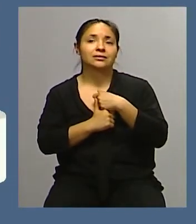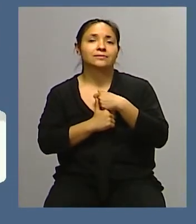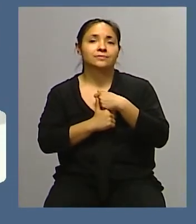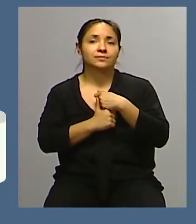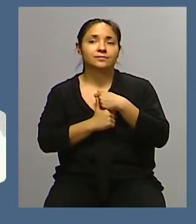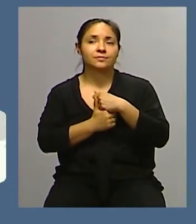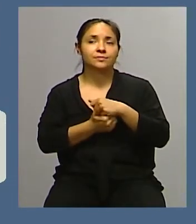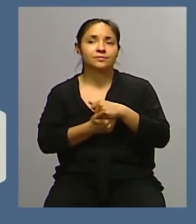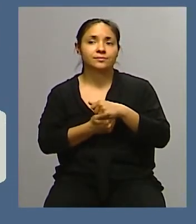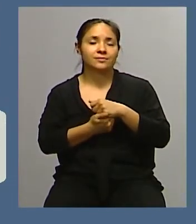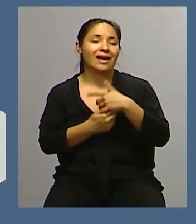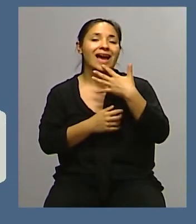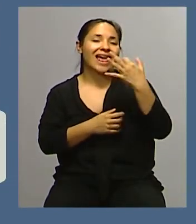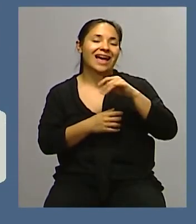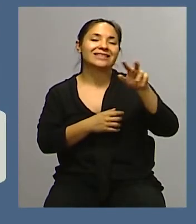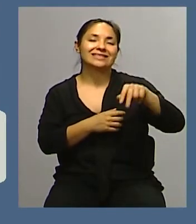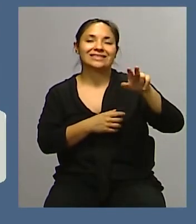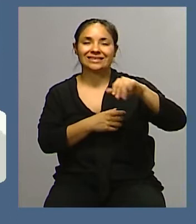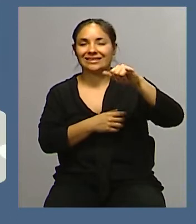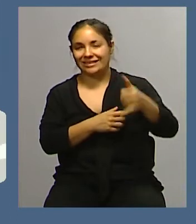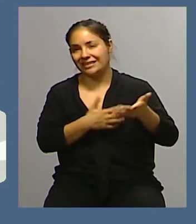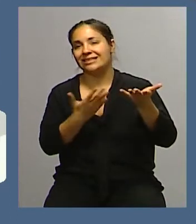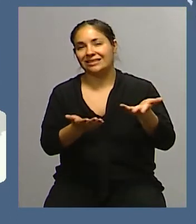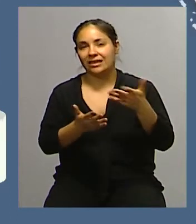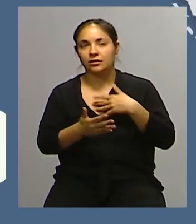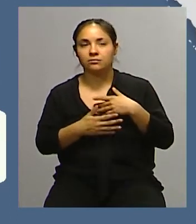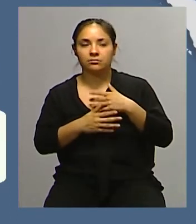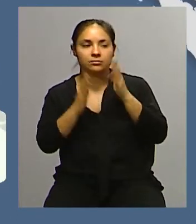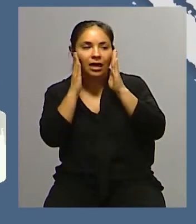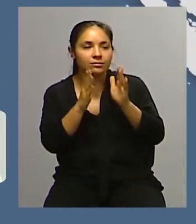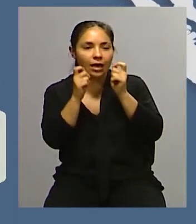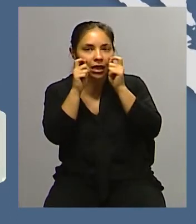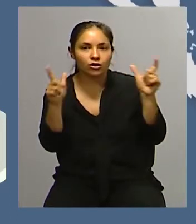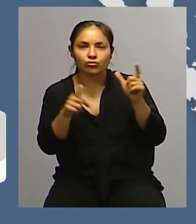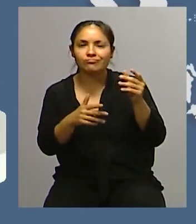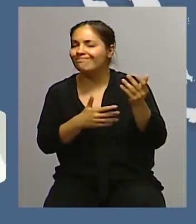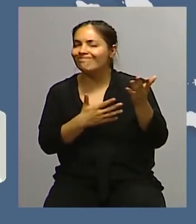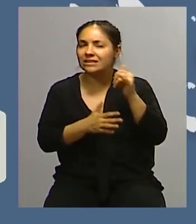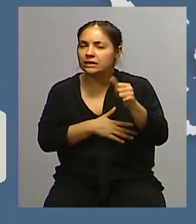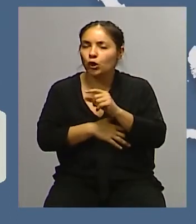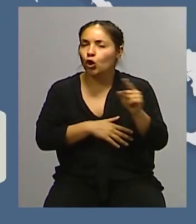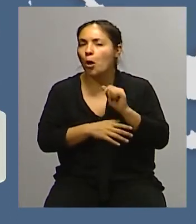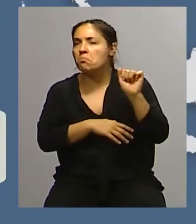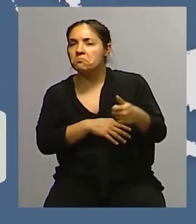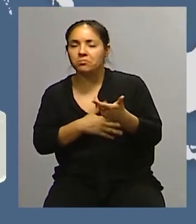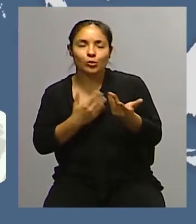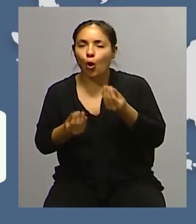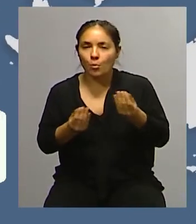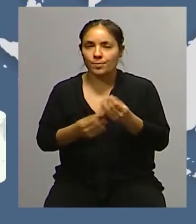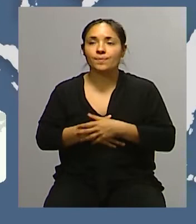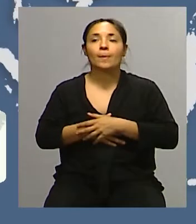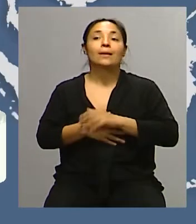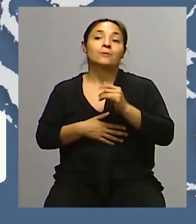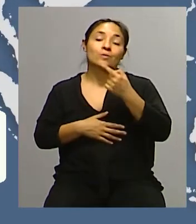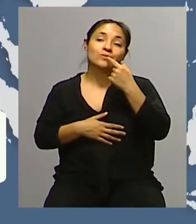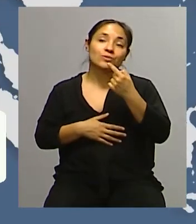cierta realidad, o sea, tienen cierto color, por así decirlo? Es sumamente importante la pregunta que haces, porque justamente lo que se